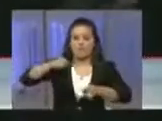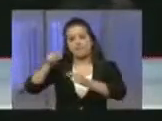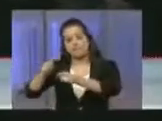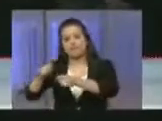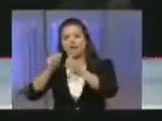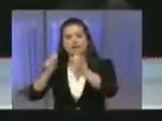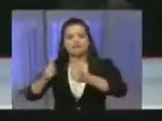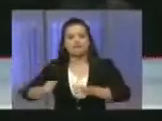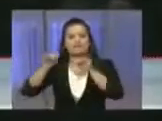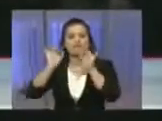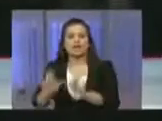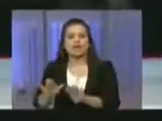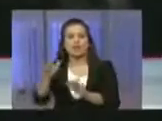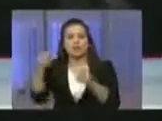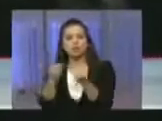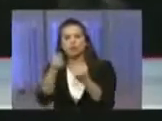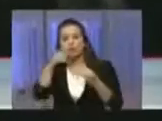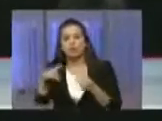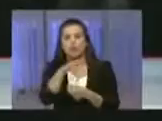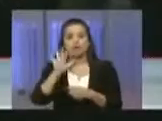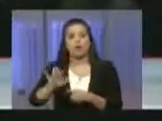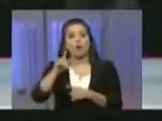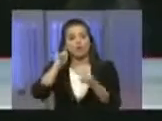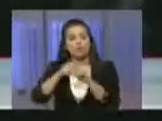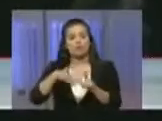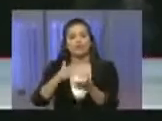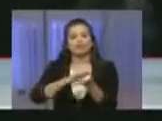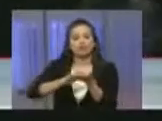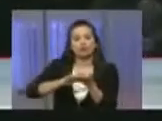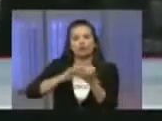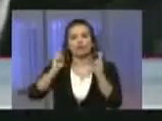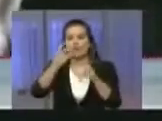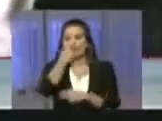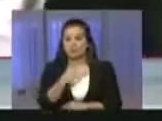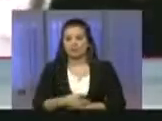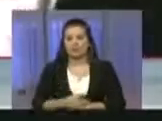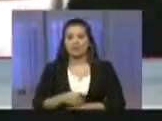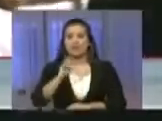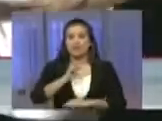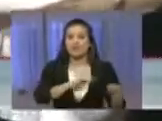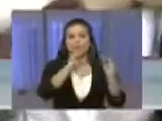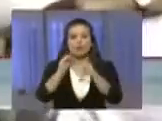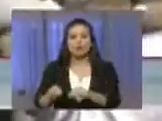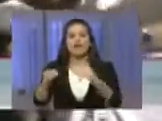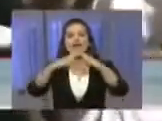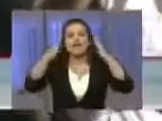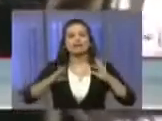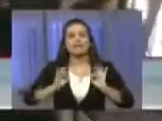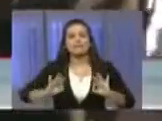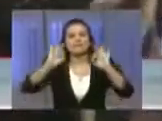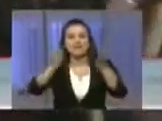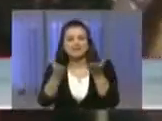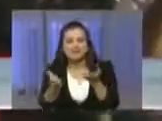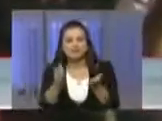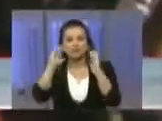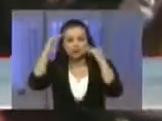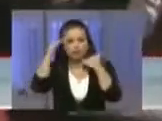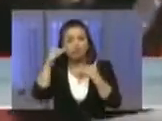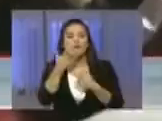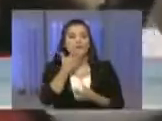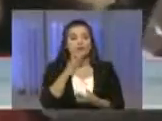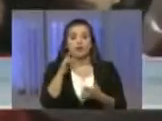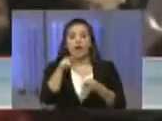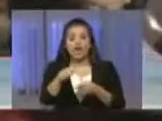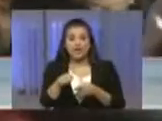quedarse allí donde está el pueblo para poder enfrentar la pobreza hay que establecer una base una base donde toda la logística que tenga el estado